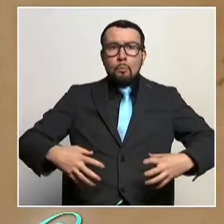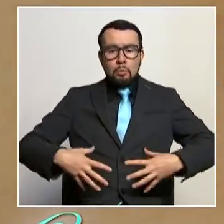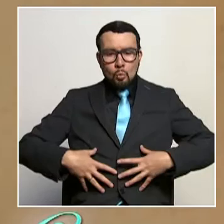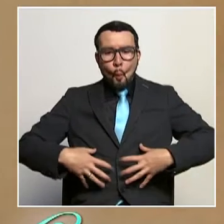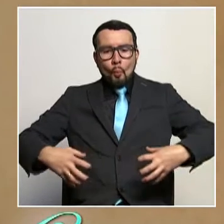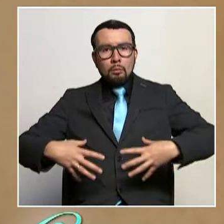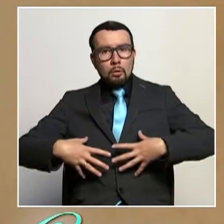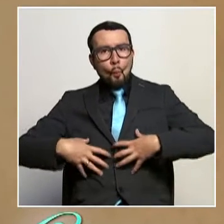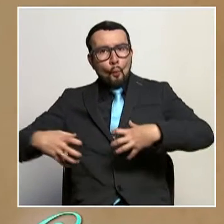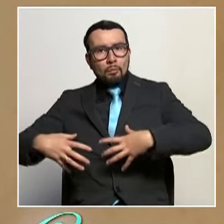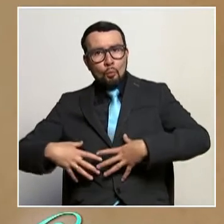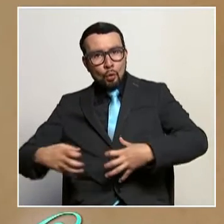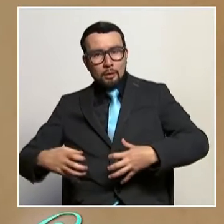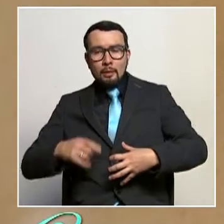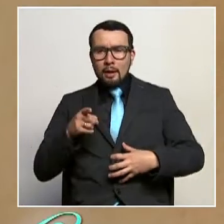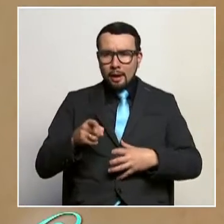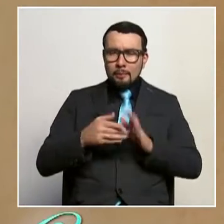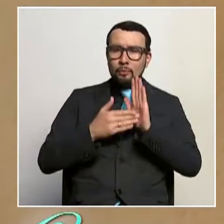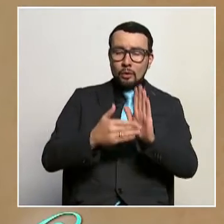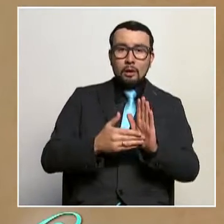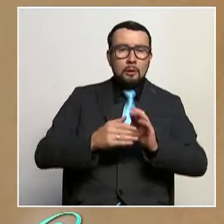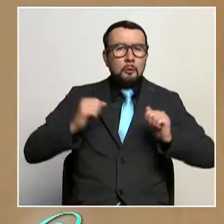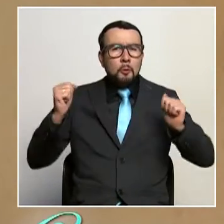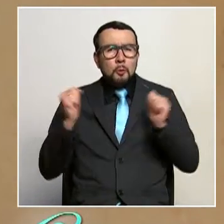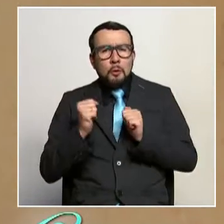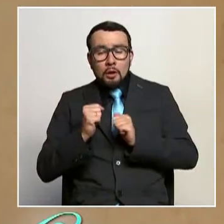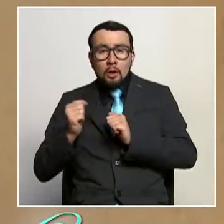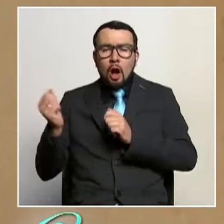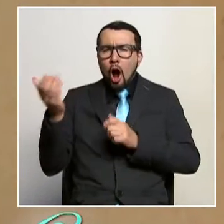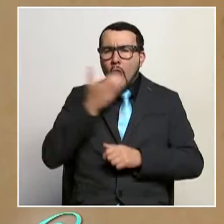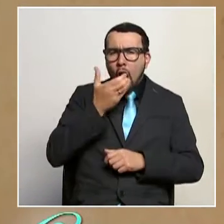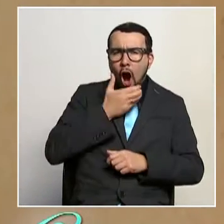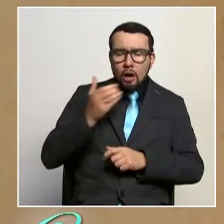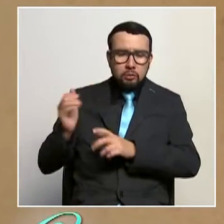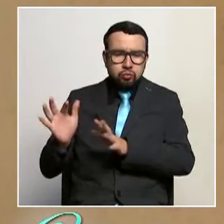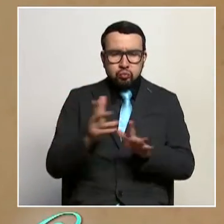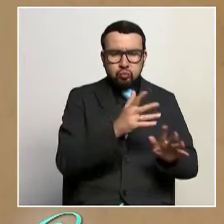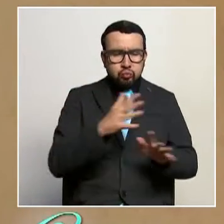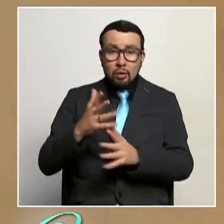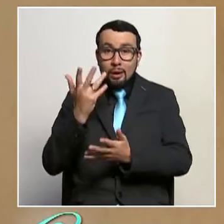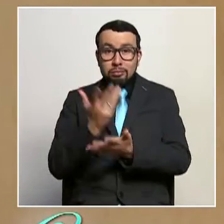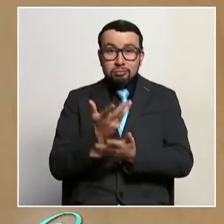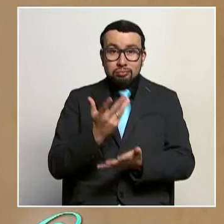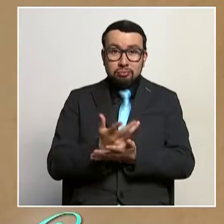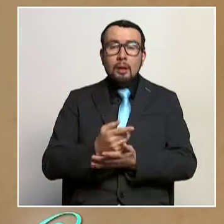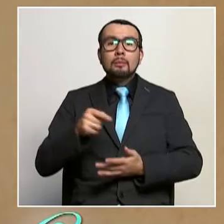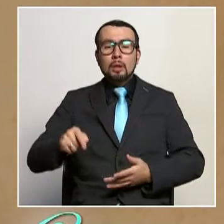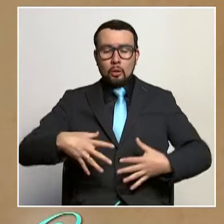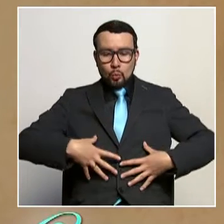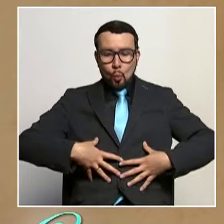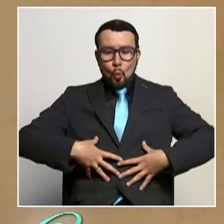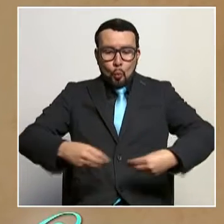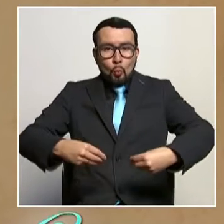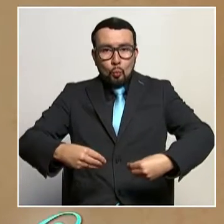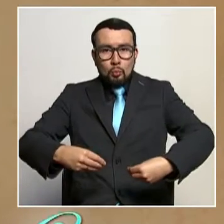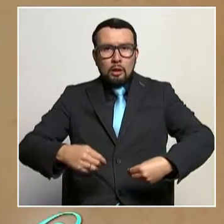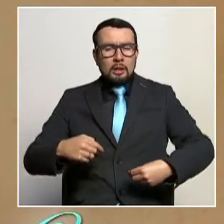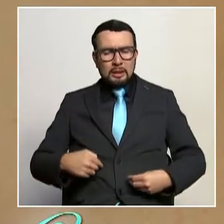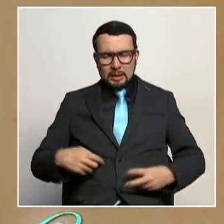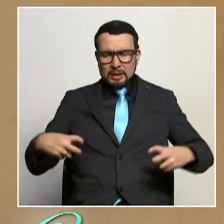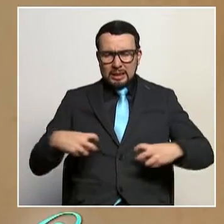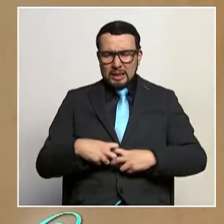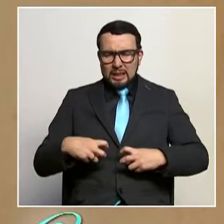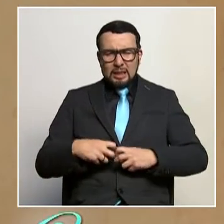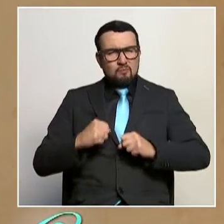les había mencionado, son frío, fuego, sequedad, humedad, viento y calor, tienen la capacidad de extraer del cuerpo esas energías que